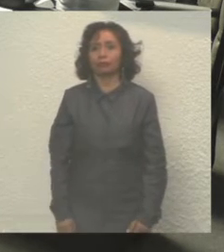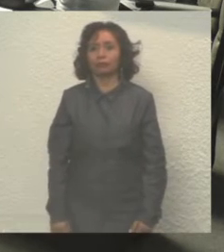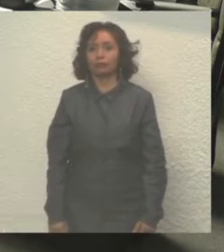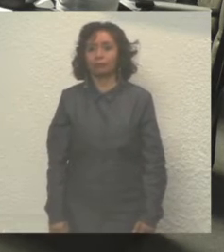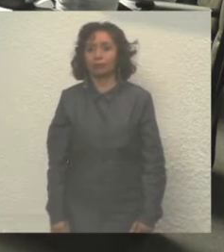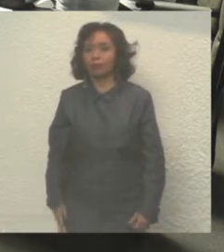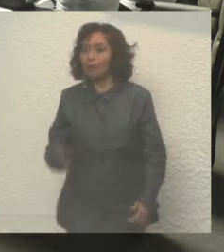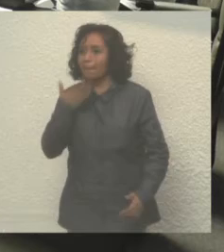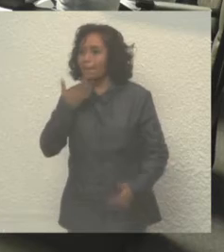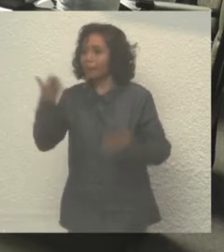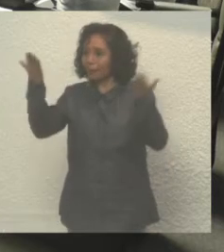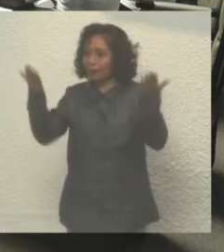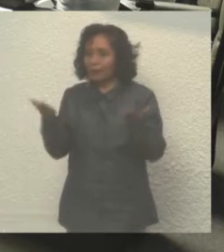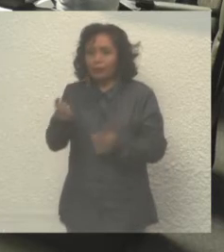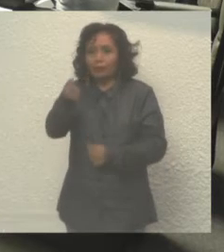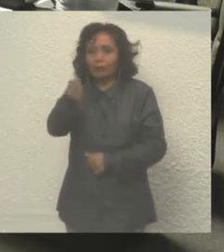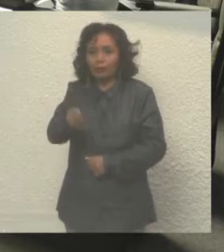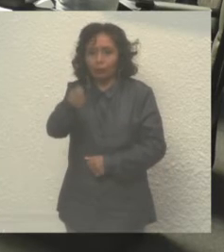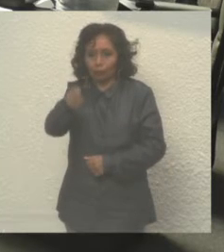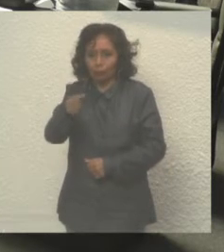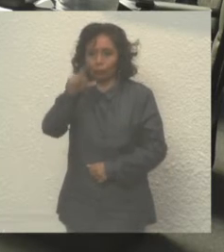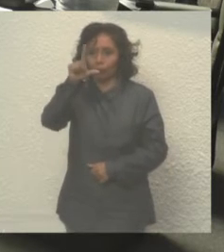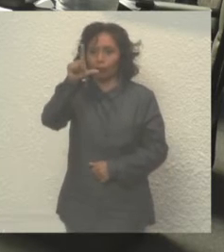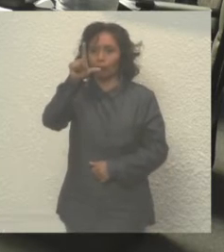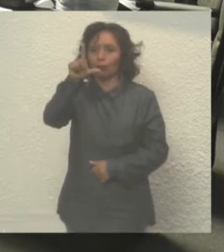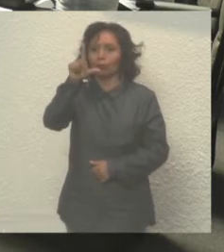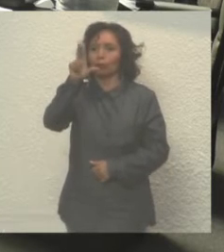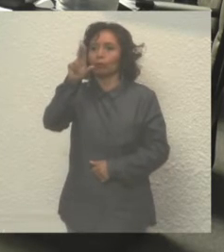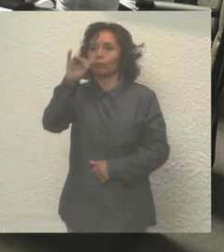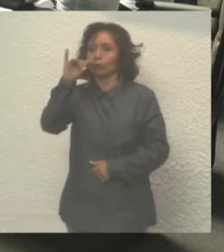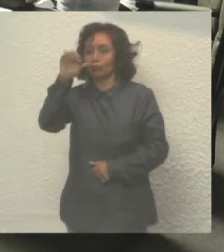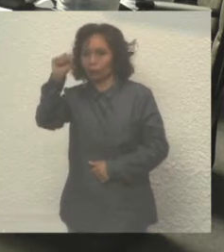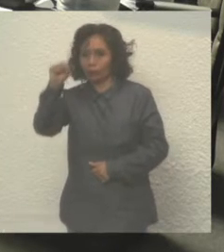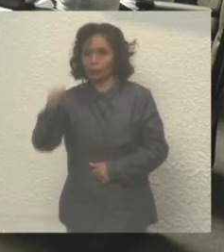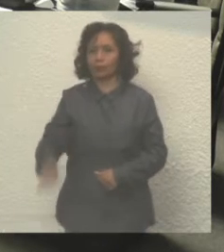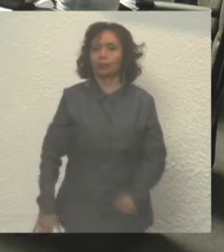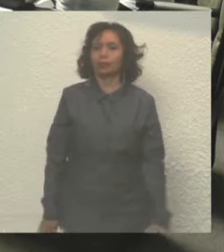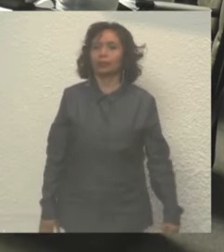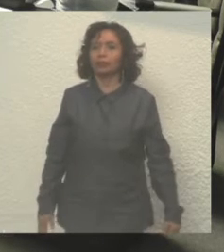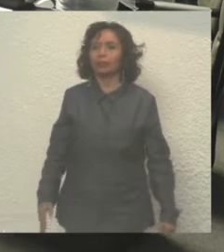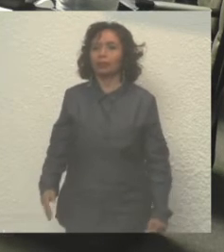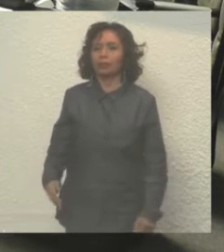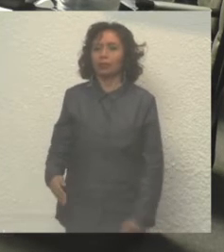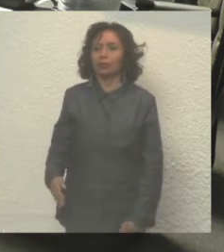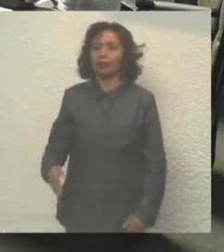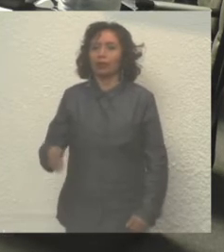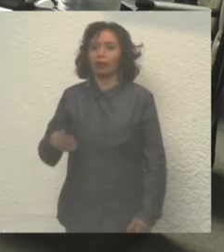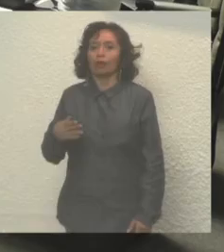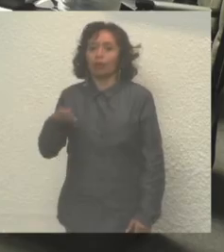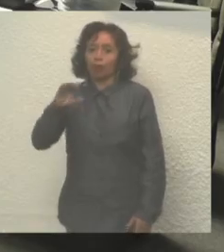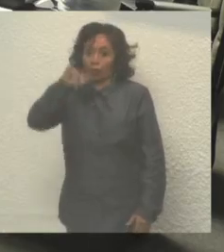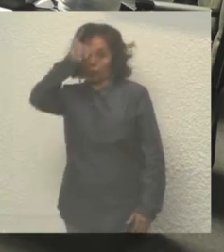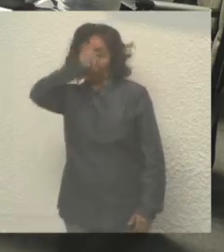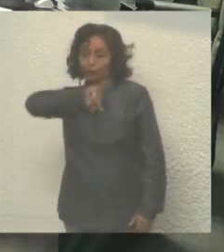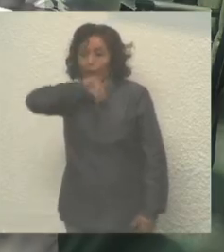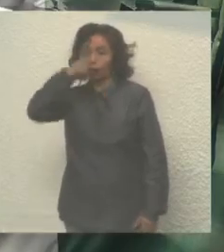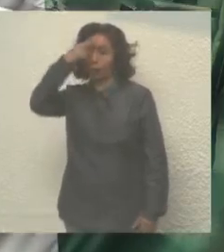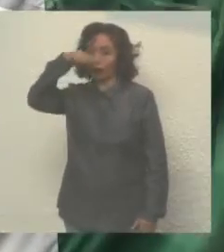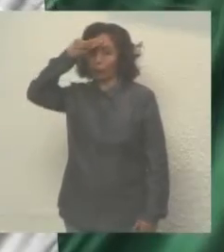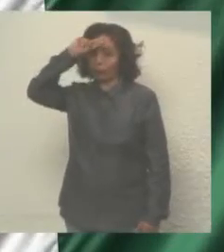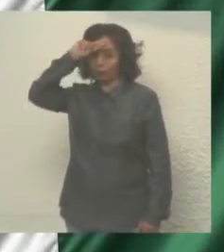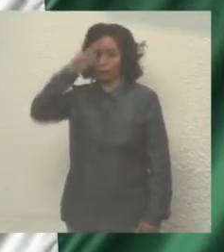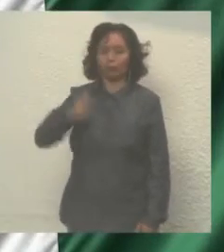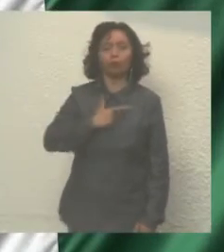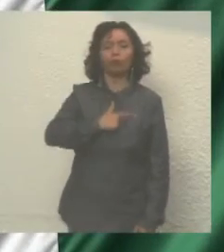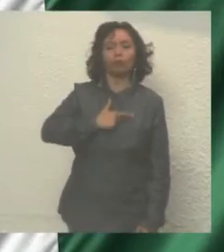Doy la bienvenida y saludo al vicealmirante José Ricardo Gómez Mellón, comandante de la 11ª Zona Naval. Me